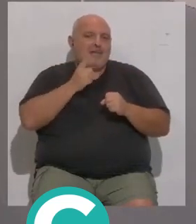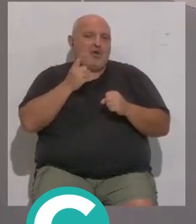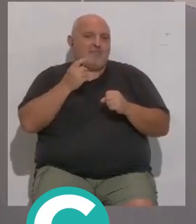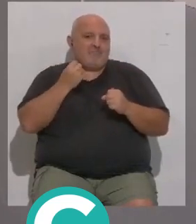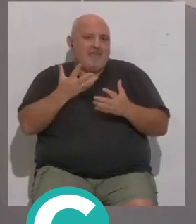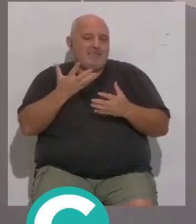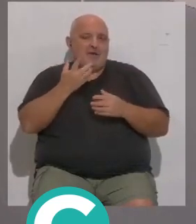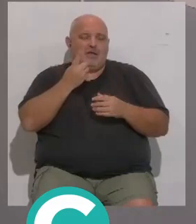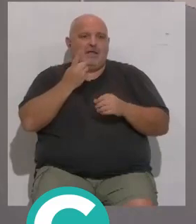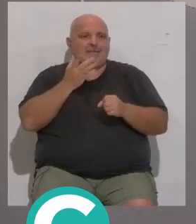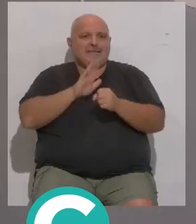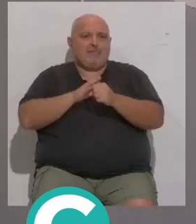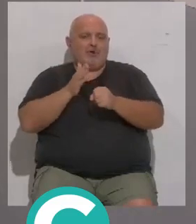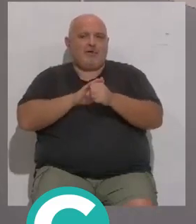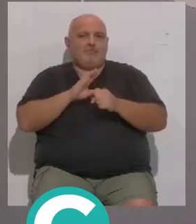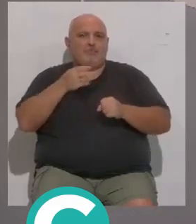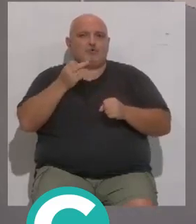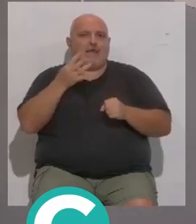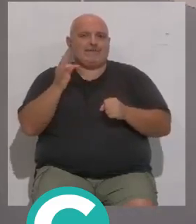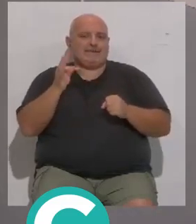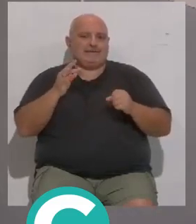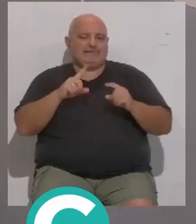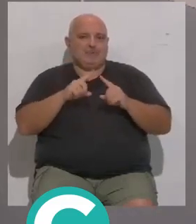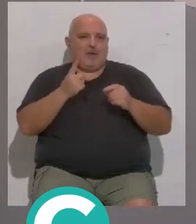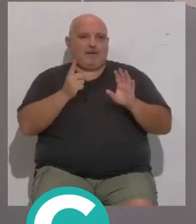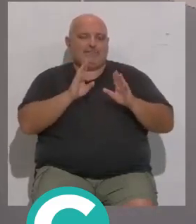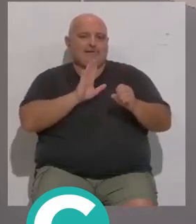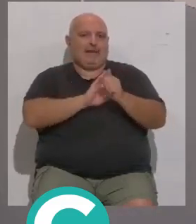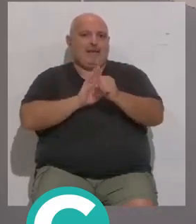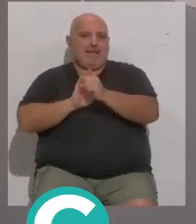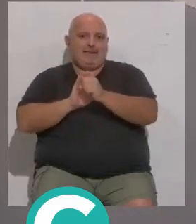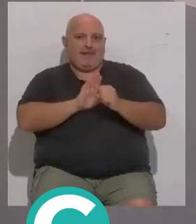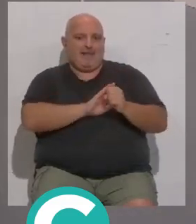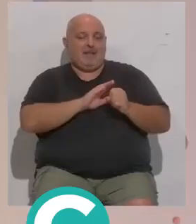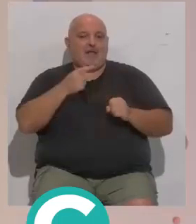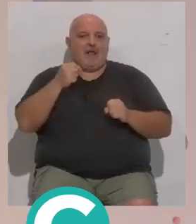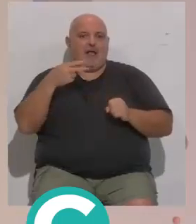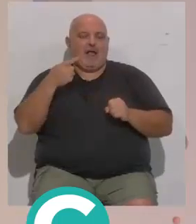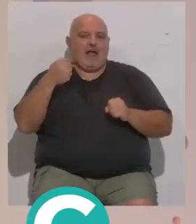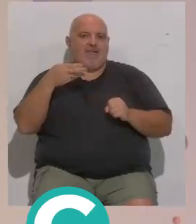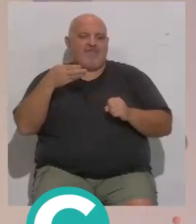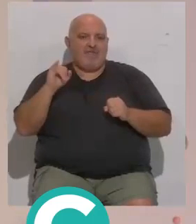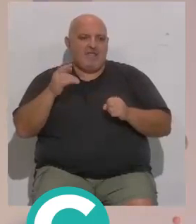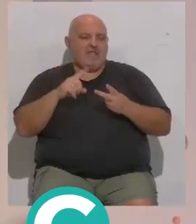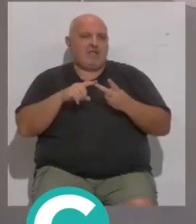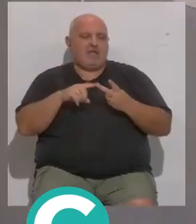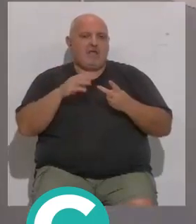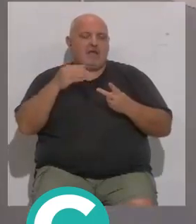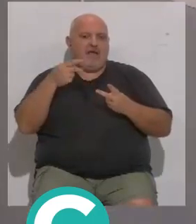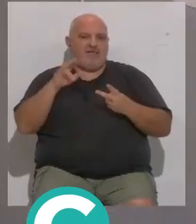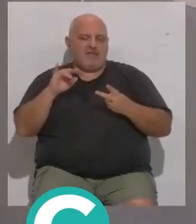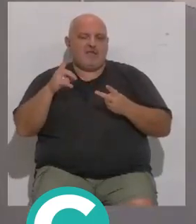porque taponó la salida de Sergio Bugé, que después con la calidad que tenían Gavi y Pedri, realmente